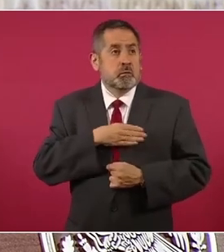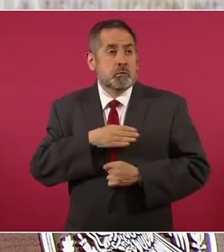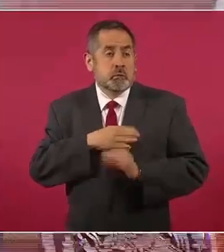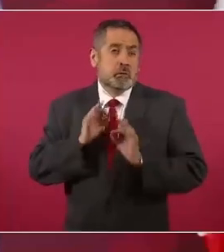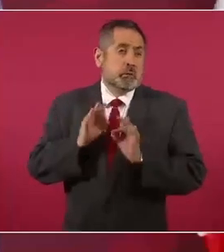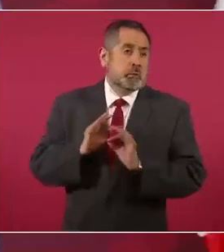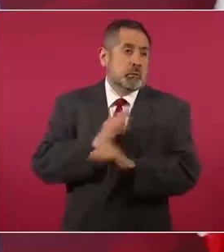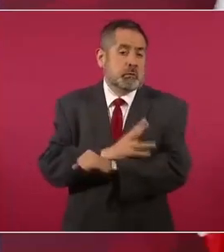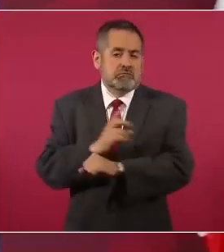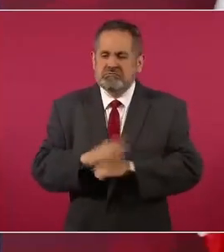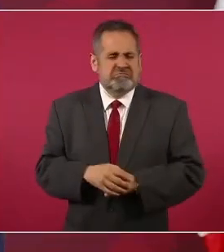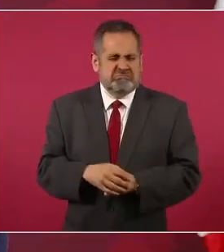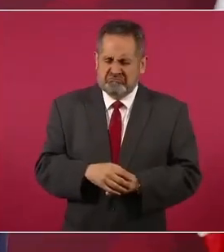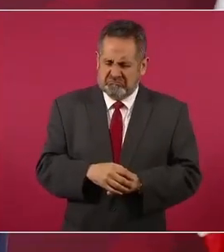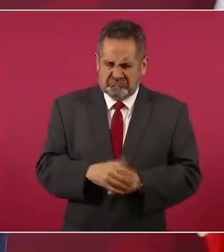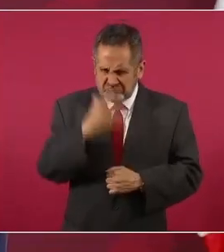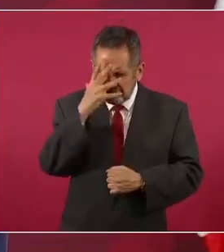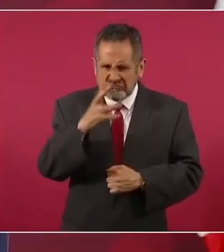es más sincera